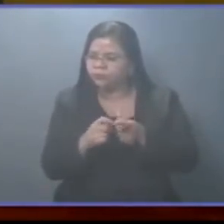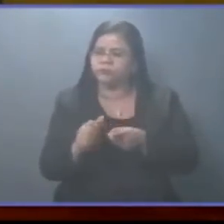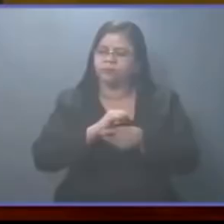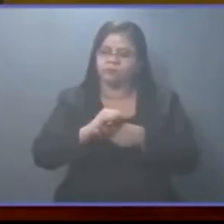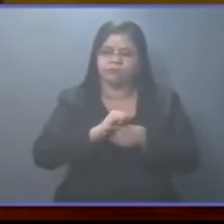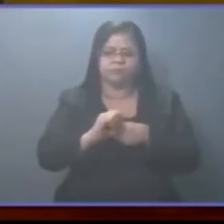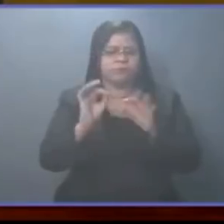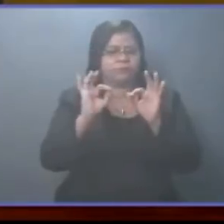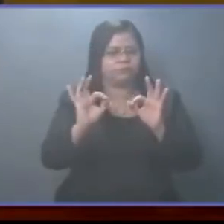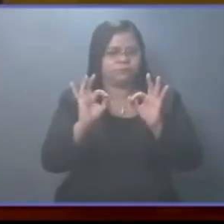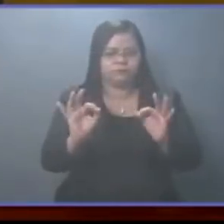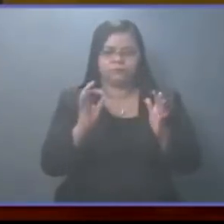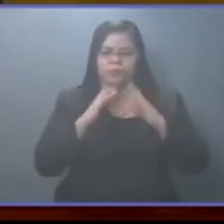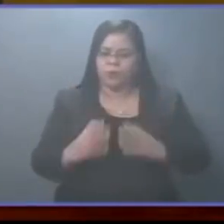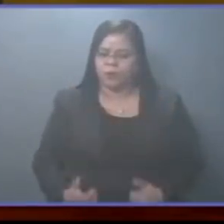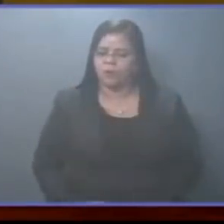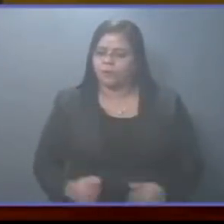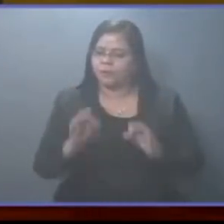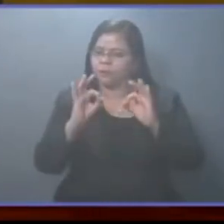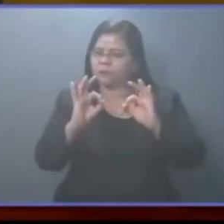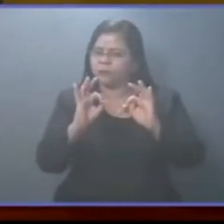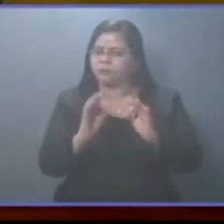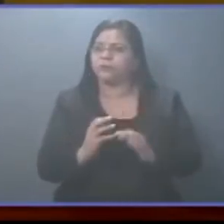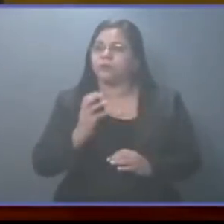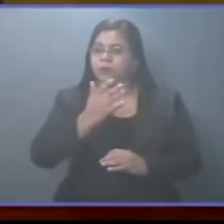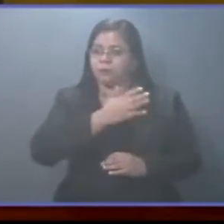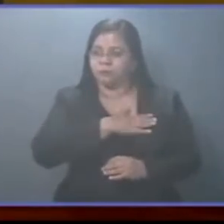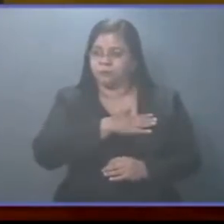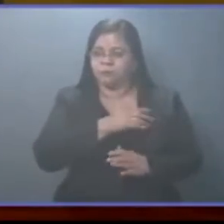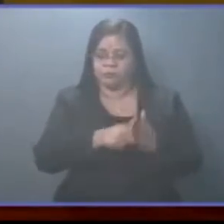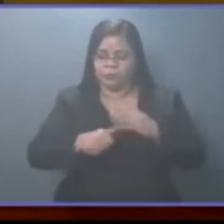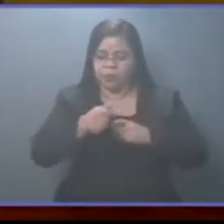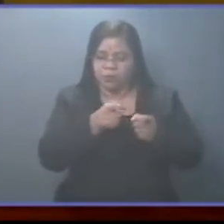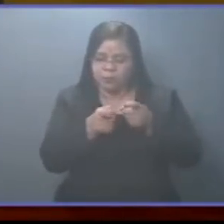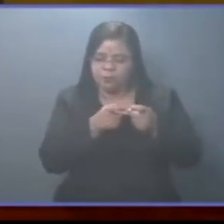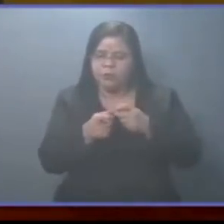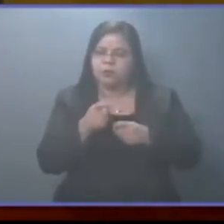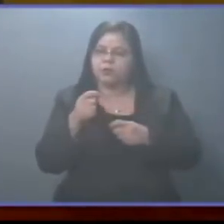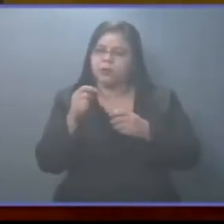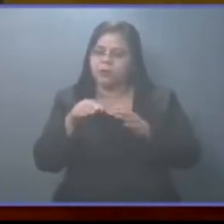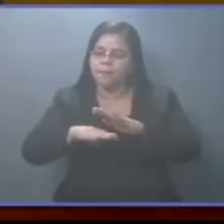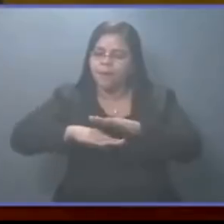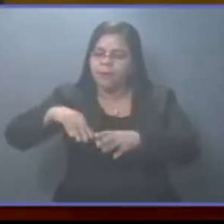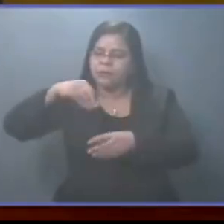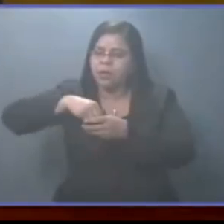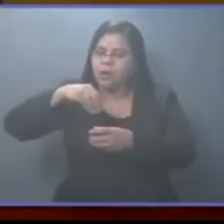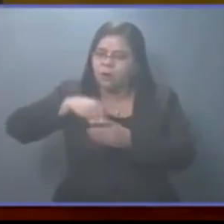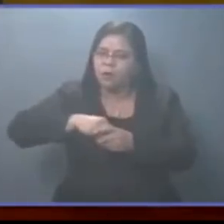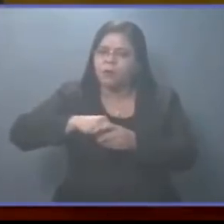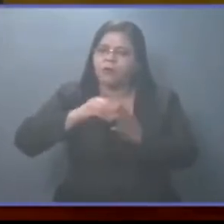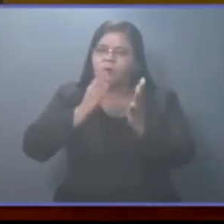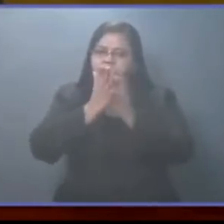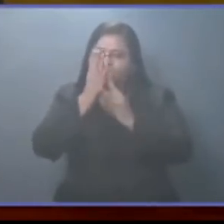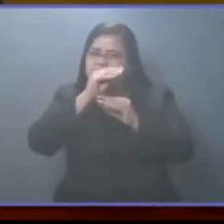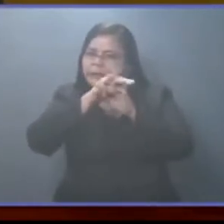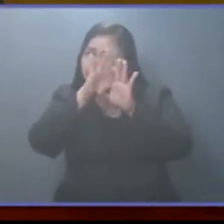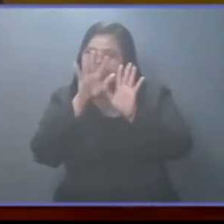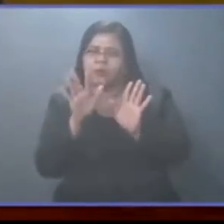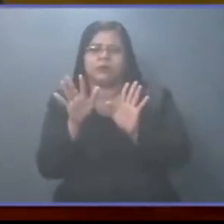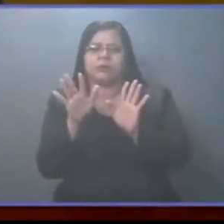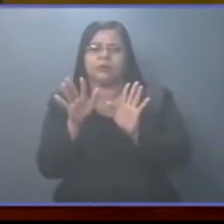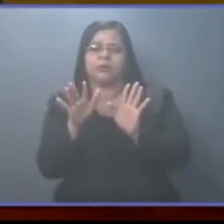prácticas de buen gobierno en nuestra administración ha estado basada en la austeridad en la legalidad en la transparencia